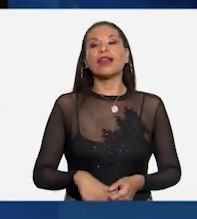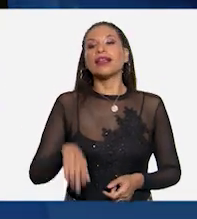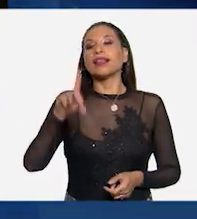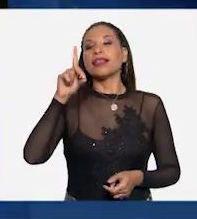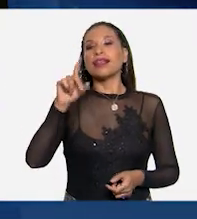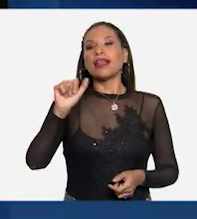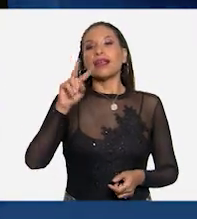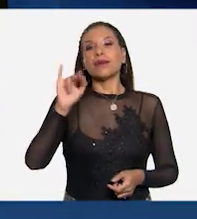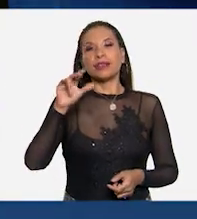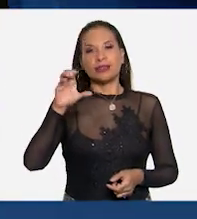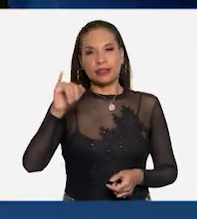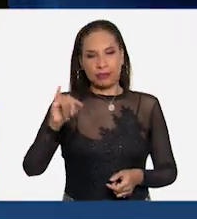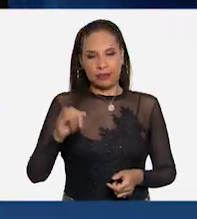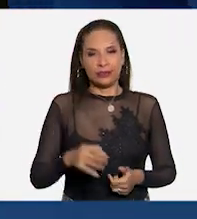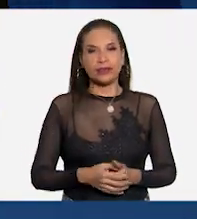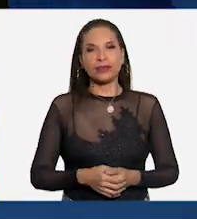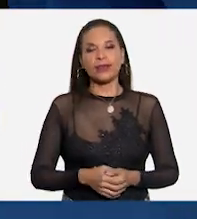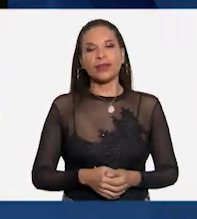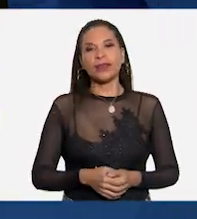Leonardo da Vinci,